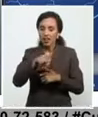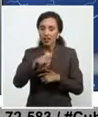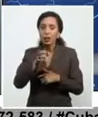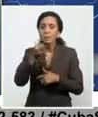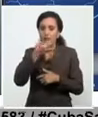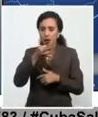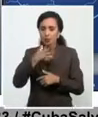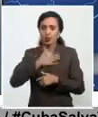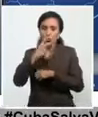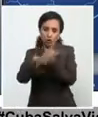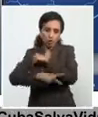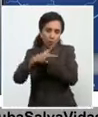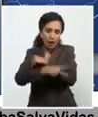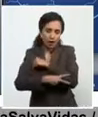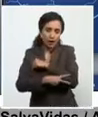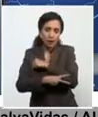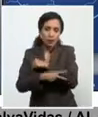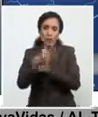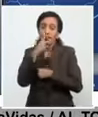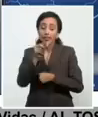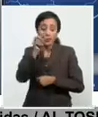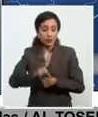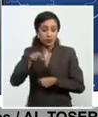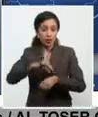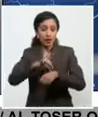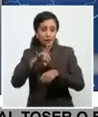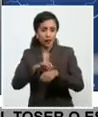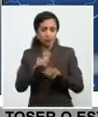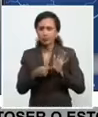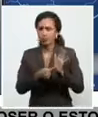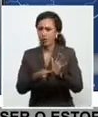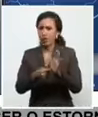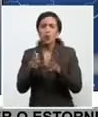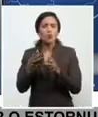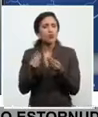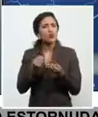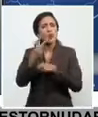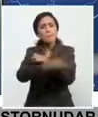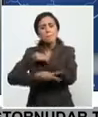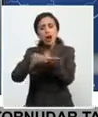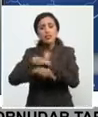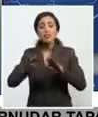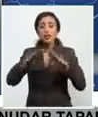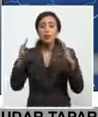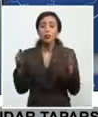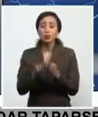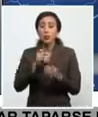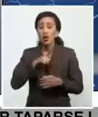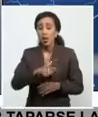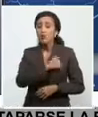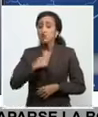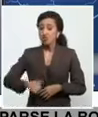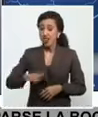estas personas, como ha sido demostrado también en muchos países del mundo, como el caso de China.